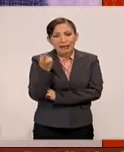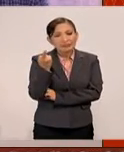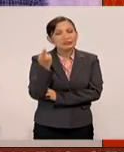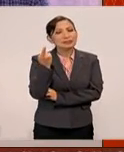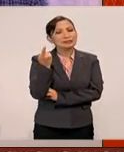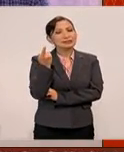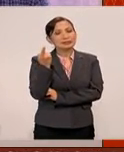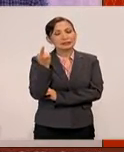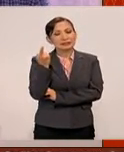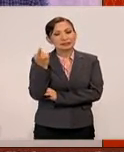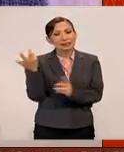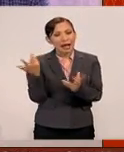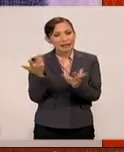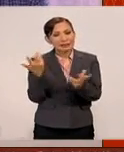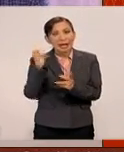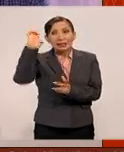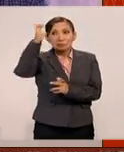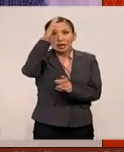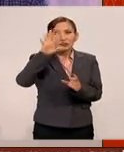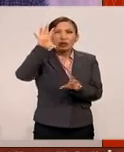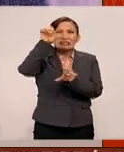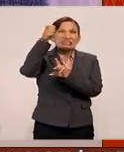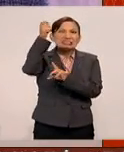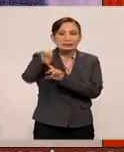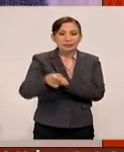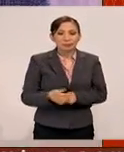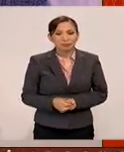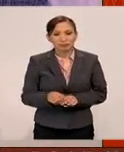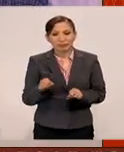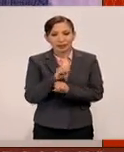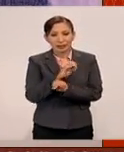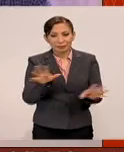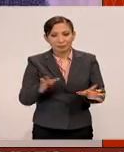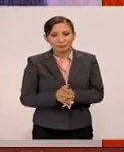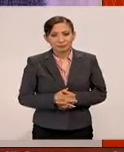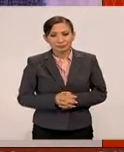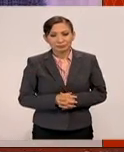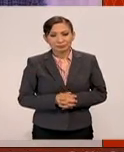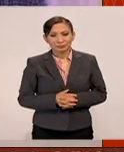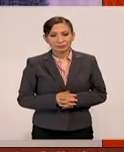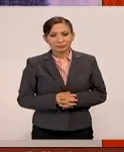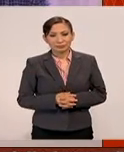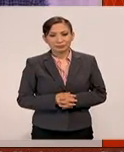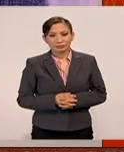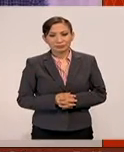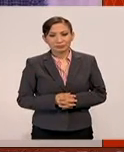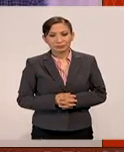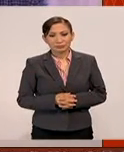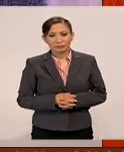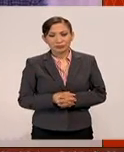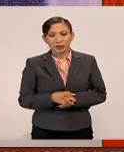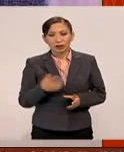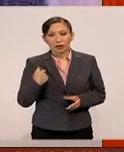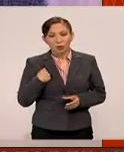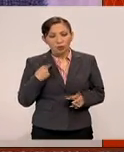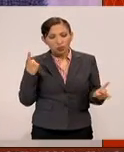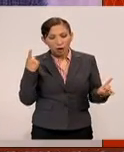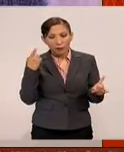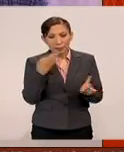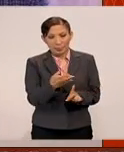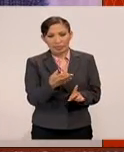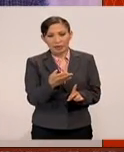llegar prácticamente al espacio. Claro, sí. Uno de mis objetivos